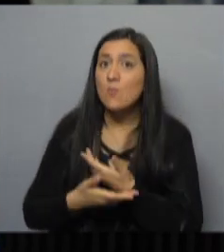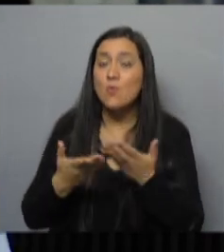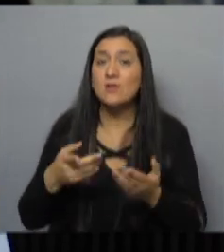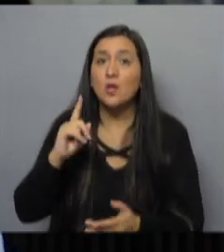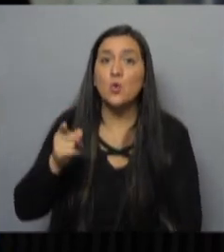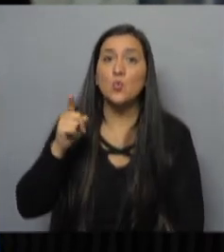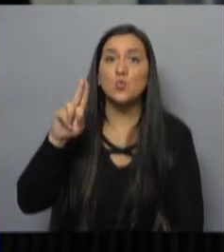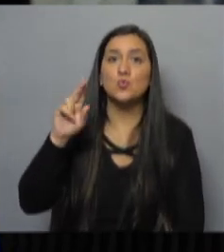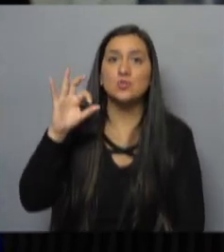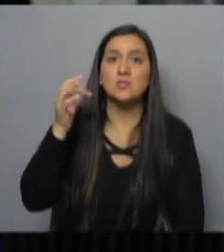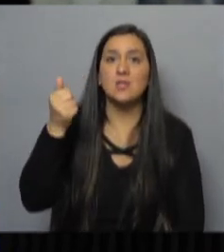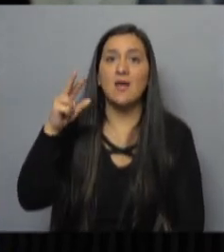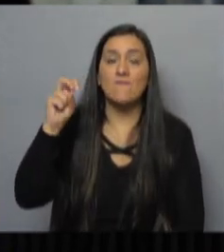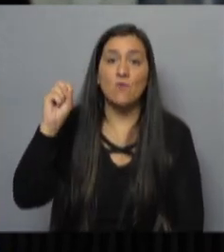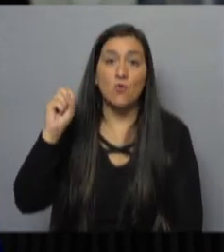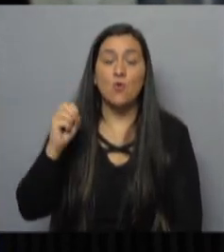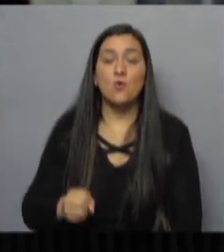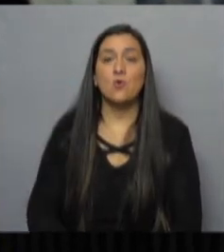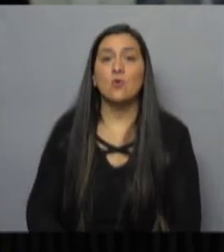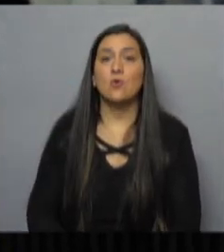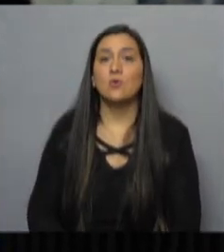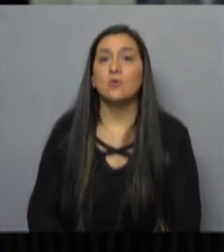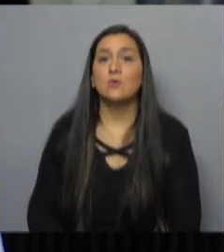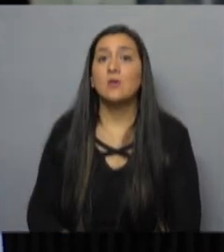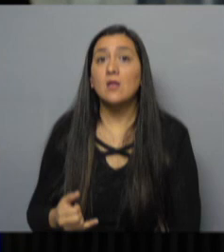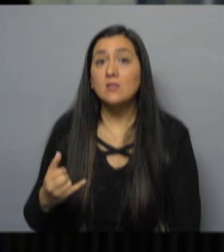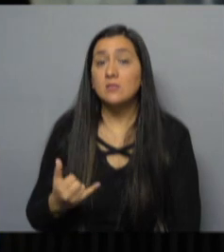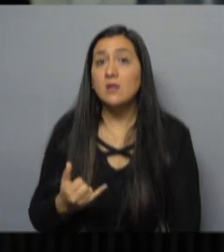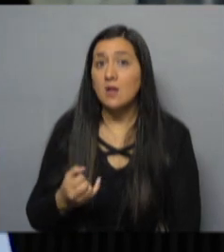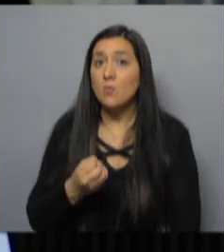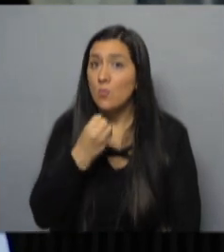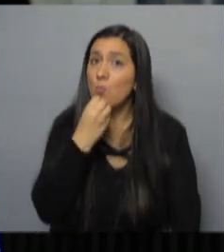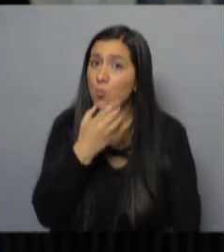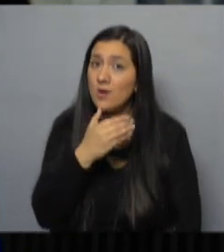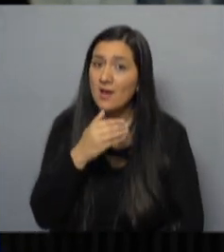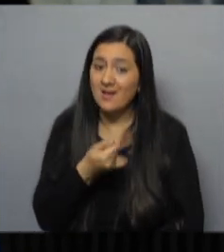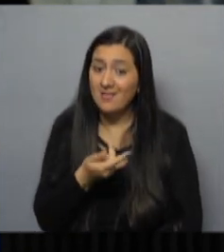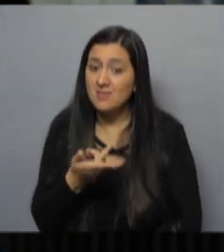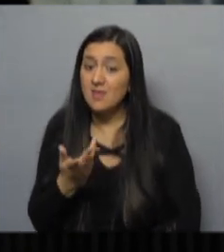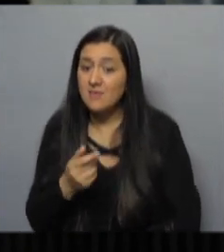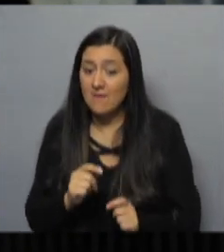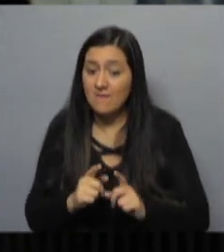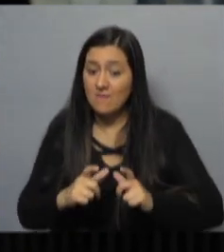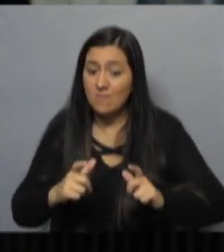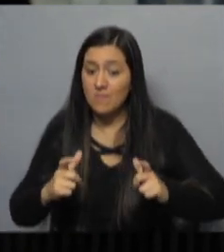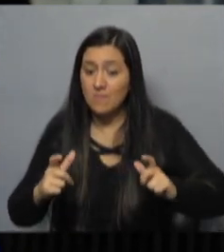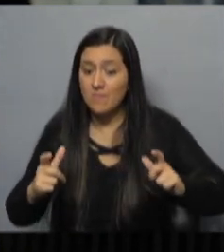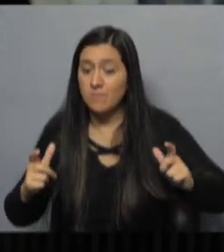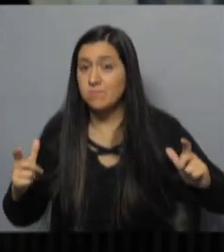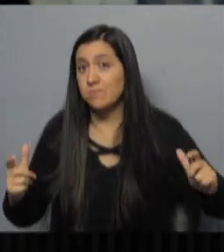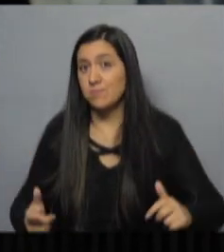Gustavo Petro, el pacto histórico, Petro y Francia no tienen, tienen buen teflón y están aumentando, es decir, no tienen